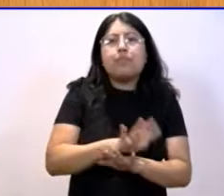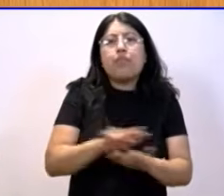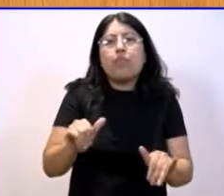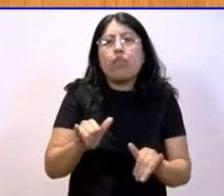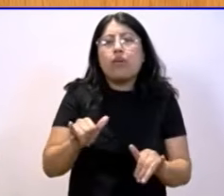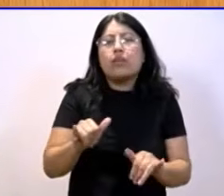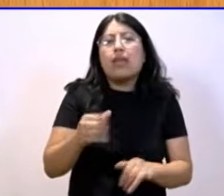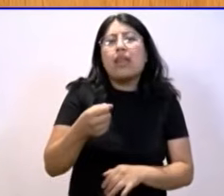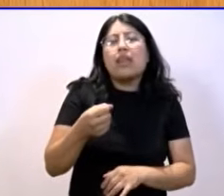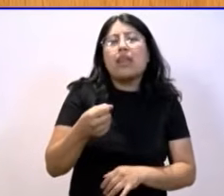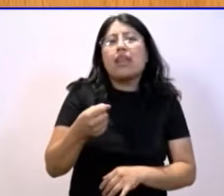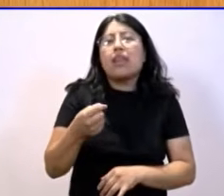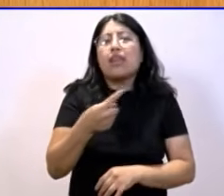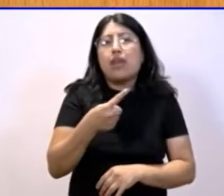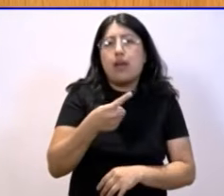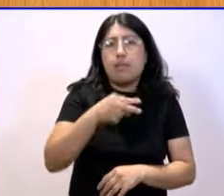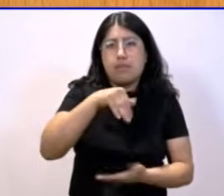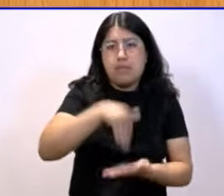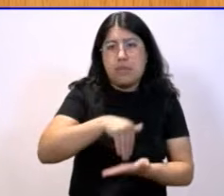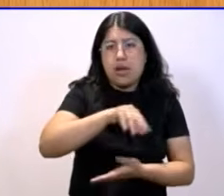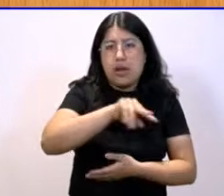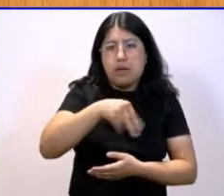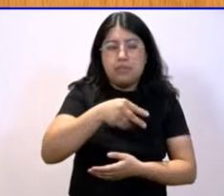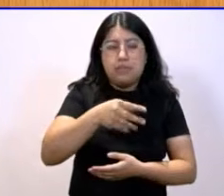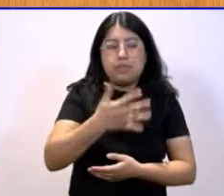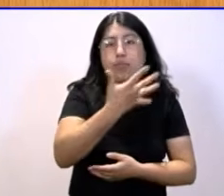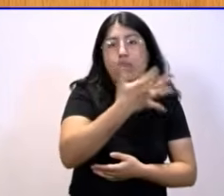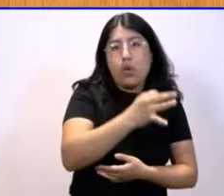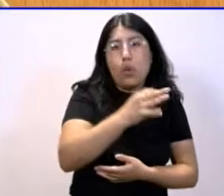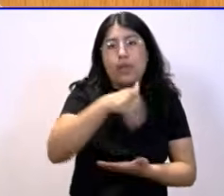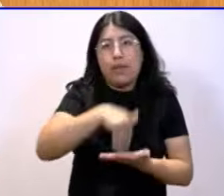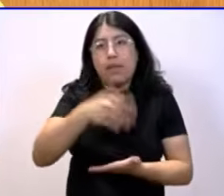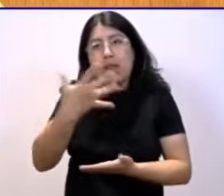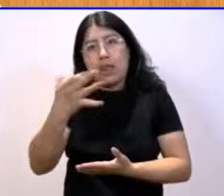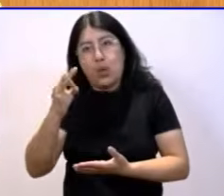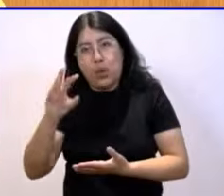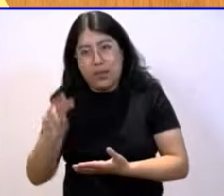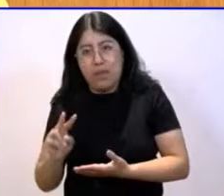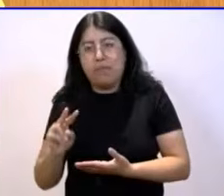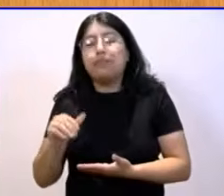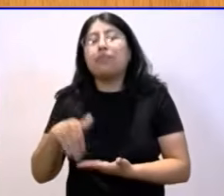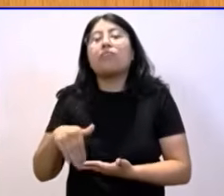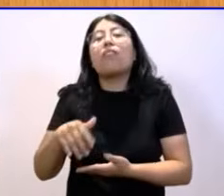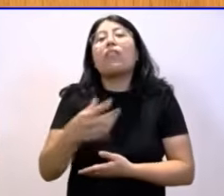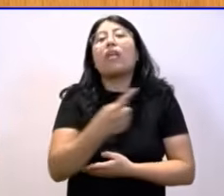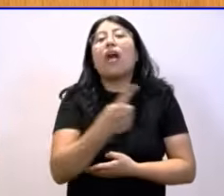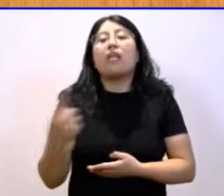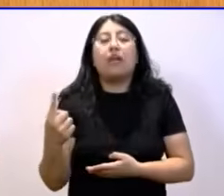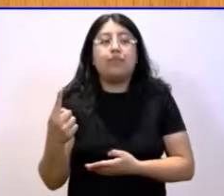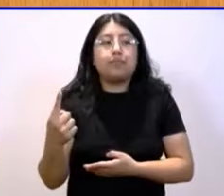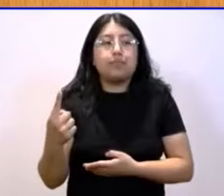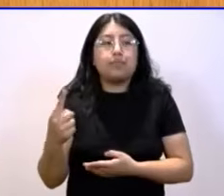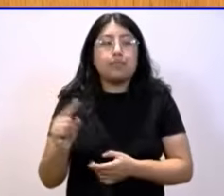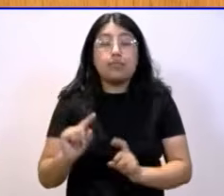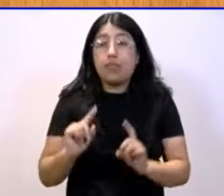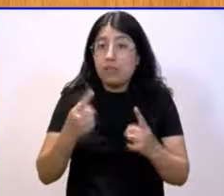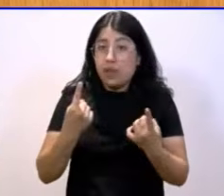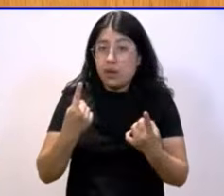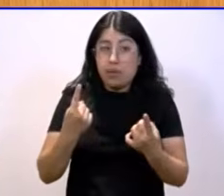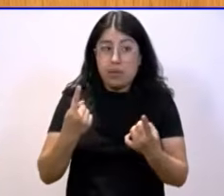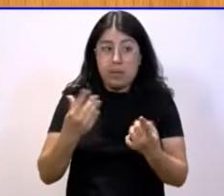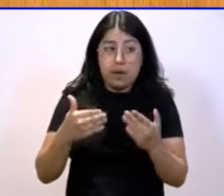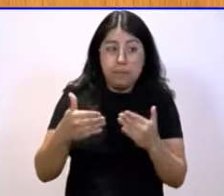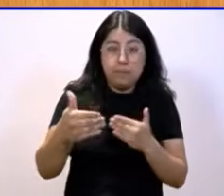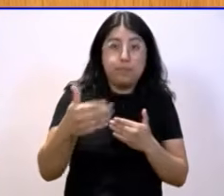100.000 euros, bueno, 2 indemnizaciones de 50.000 euros cada una, y estas son las primeras. Vienen